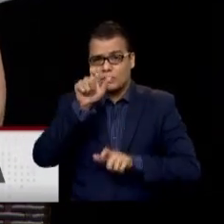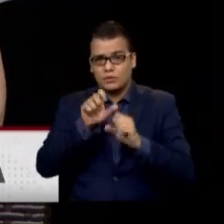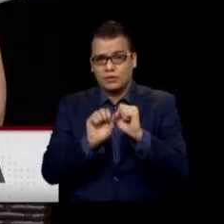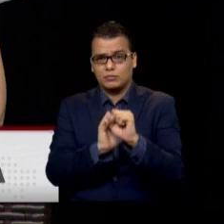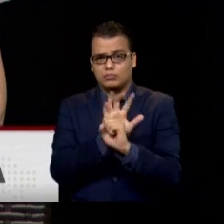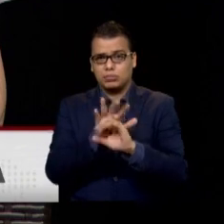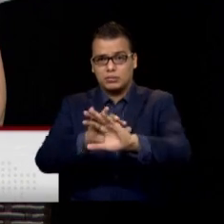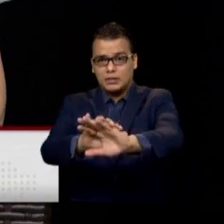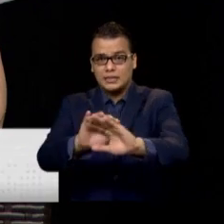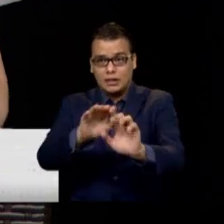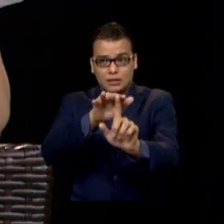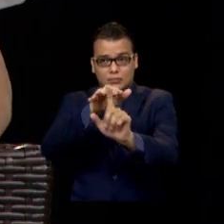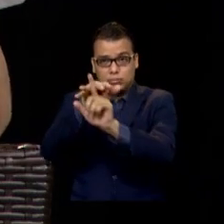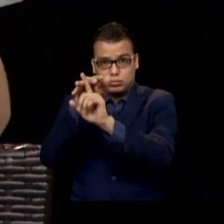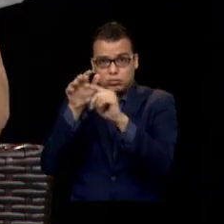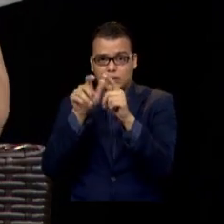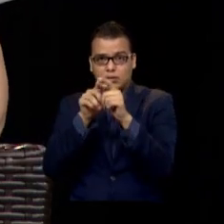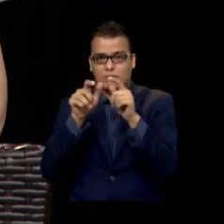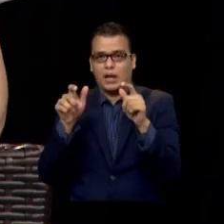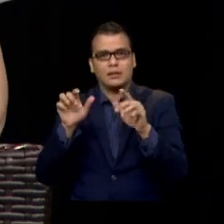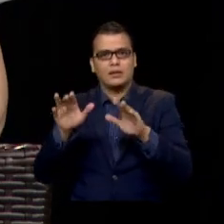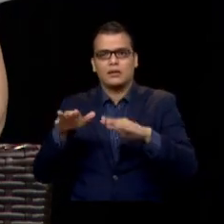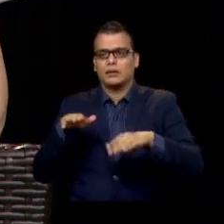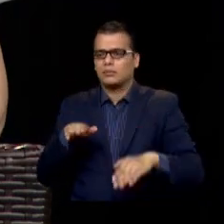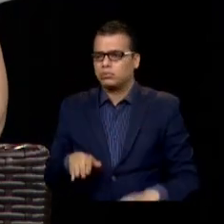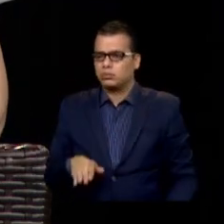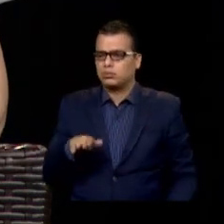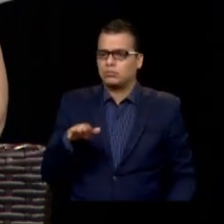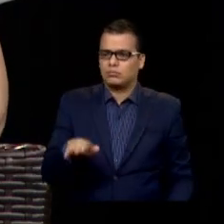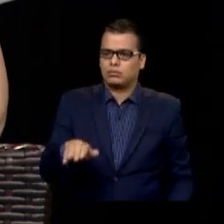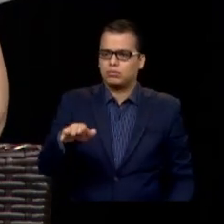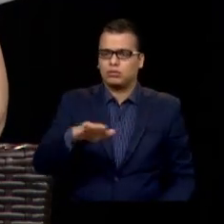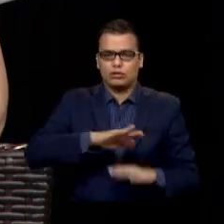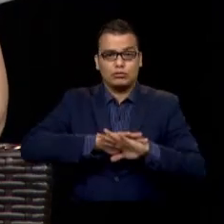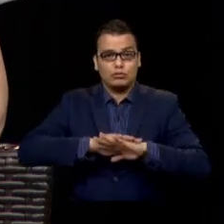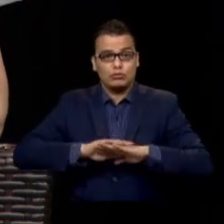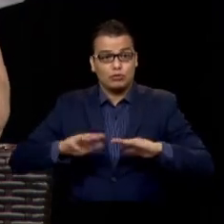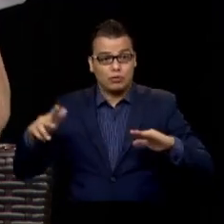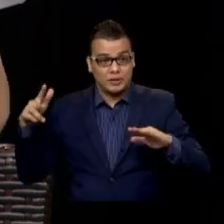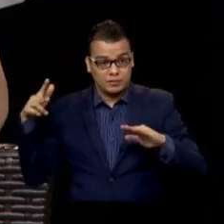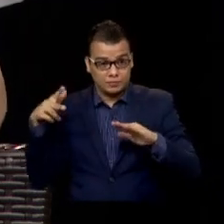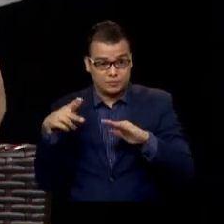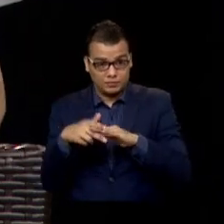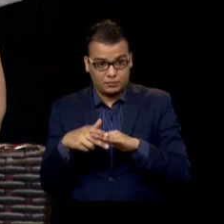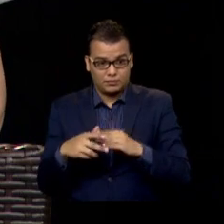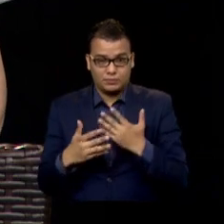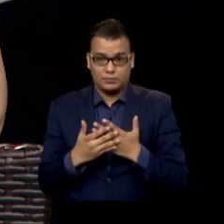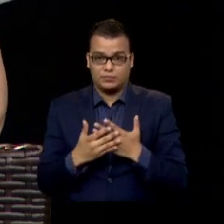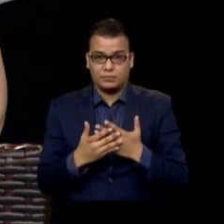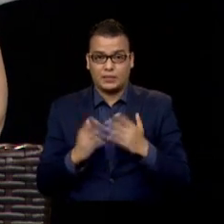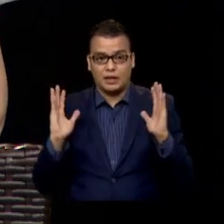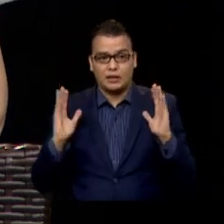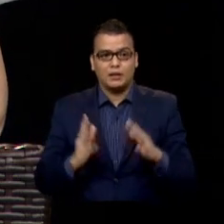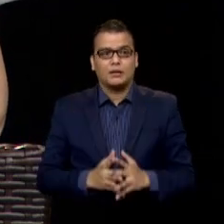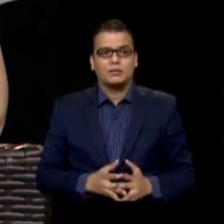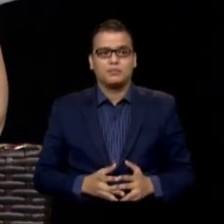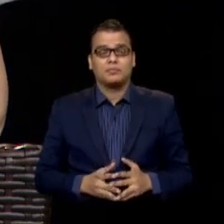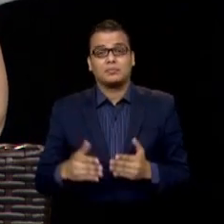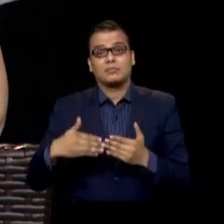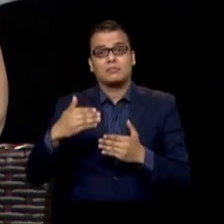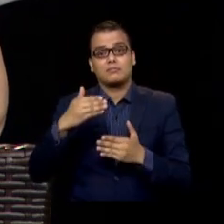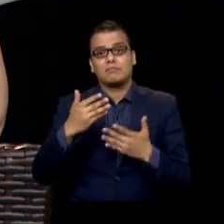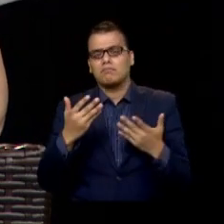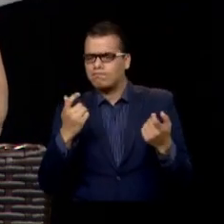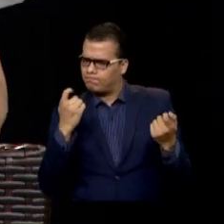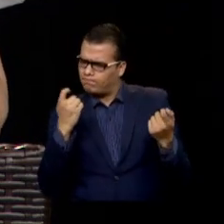transmisión de la infección, se suspendieron algunas estaciones. Estas medidas se estarán evaluando